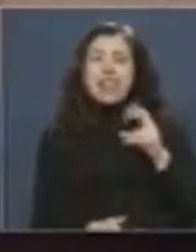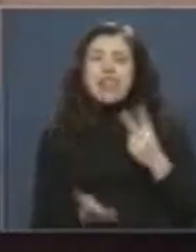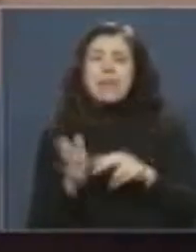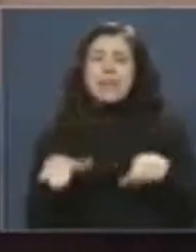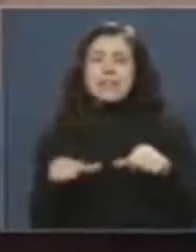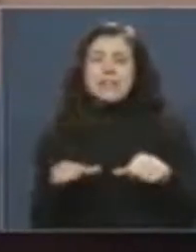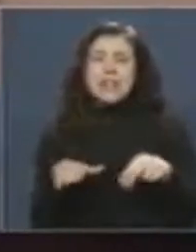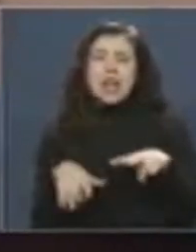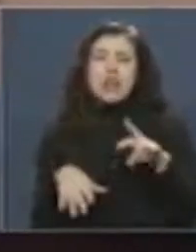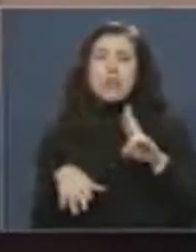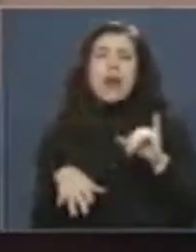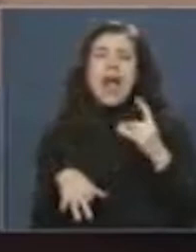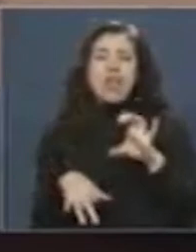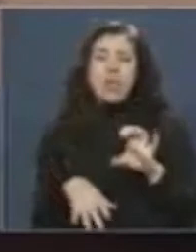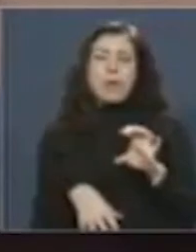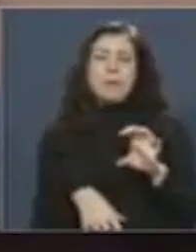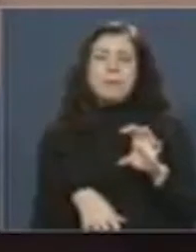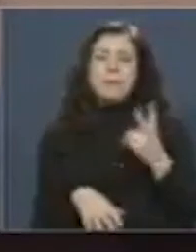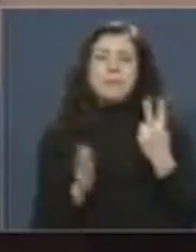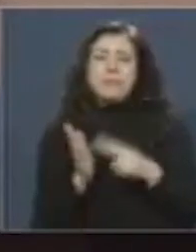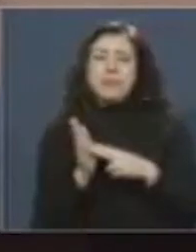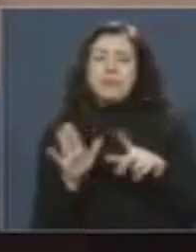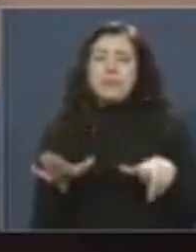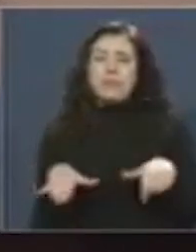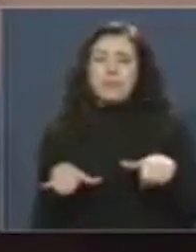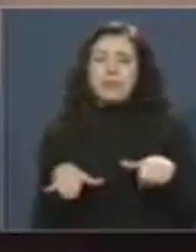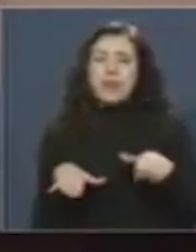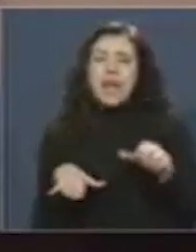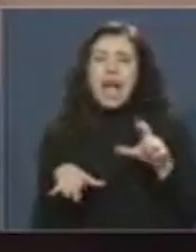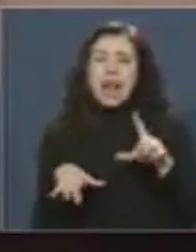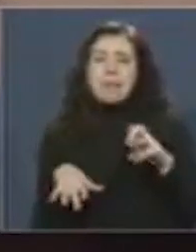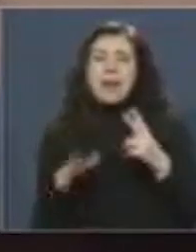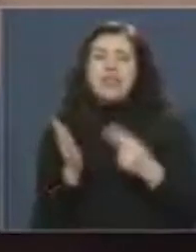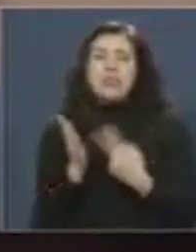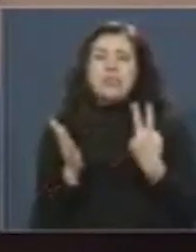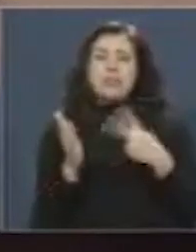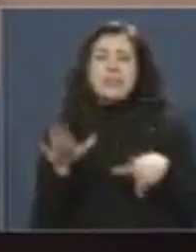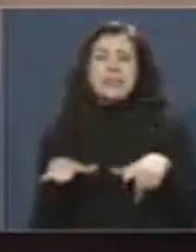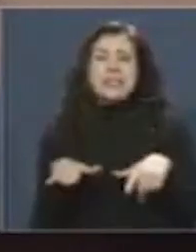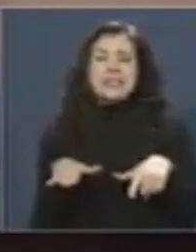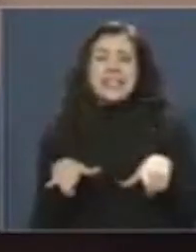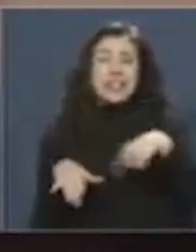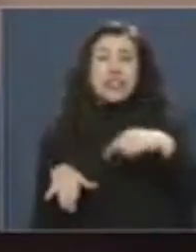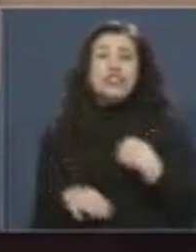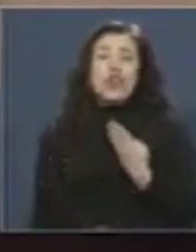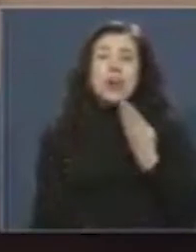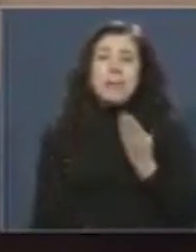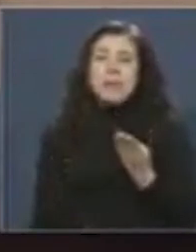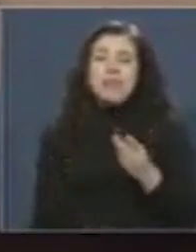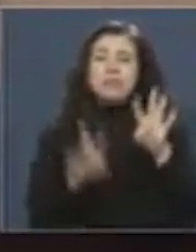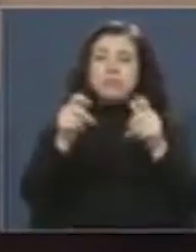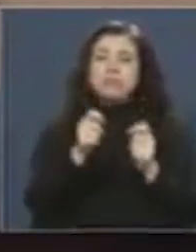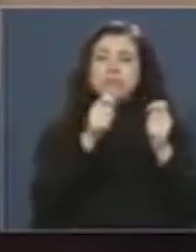2016, Nur Hadwe, el 2016, Anwar Makhlouf, el 2017, solicitaría que se